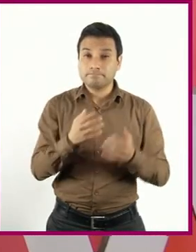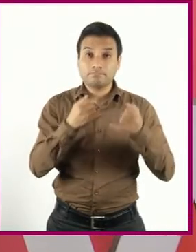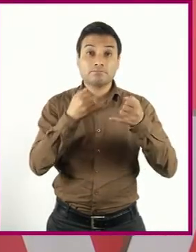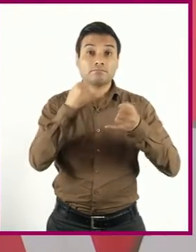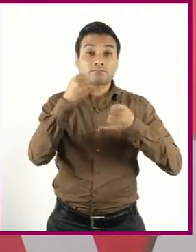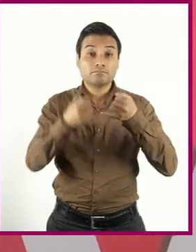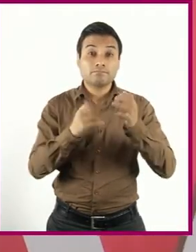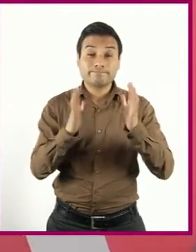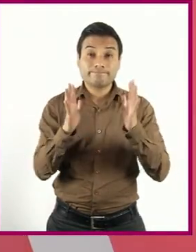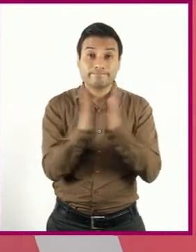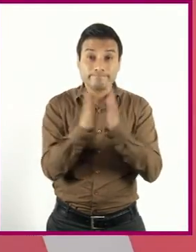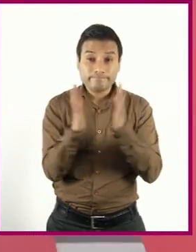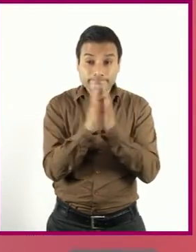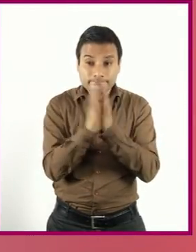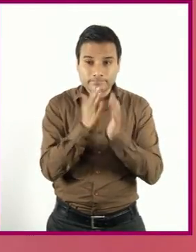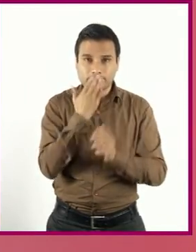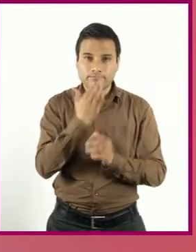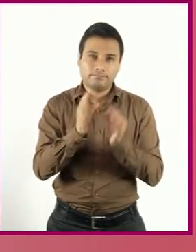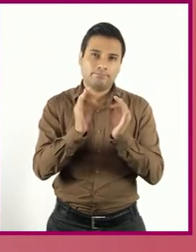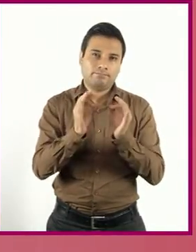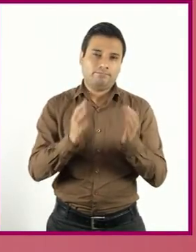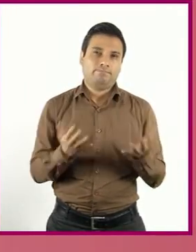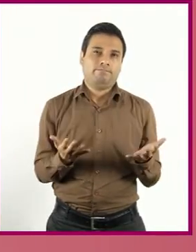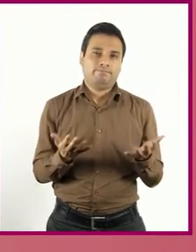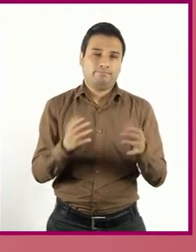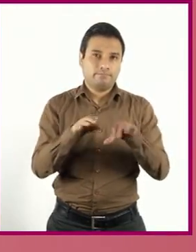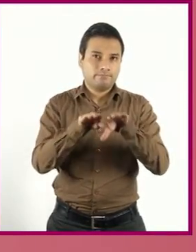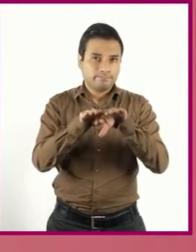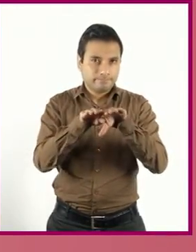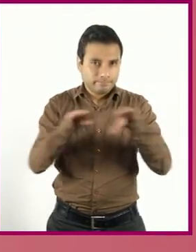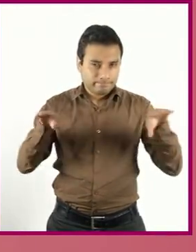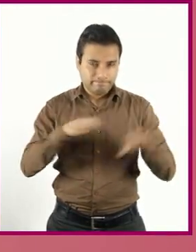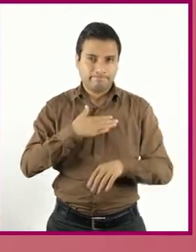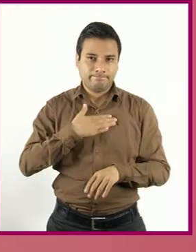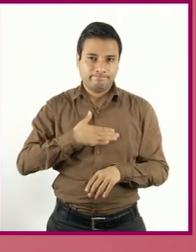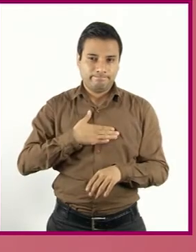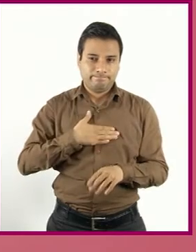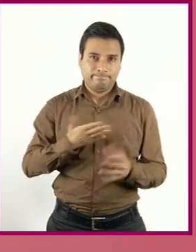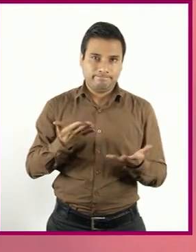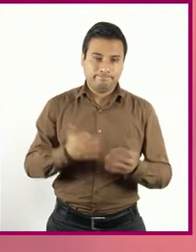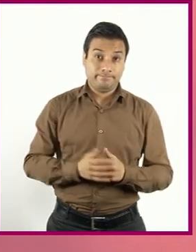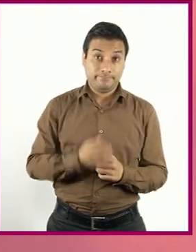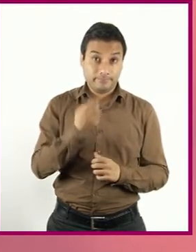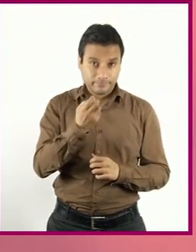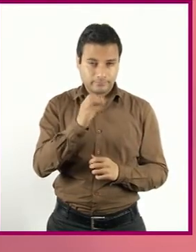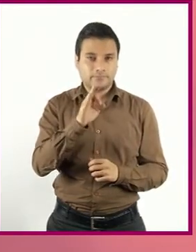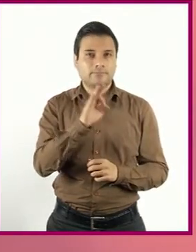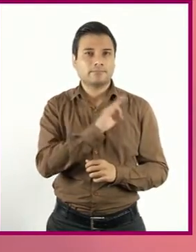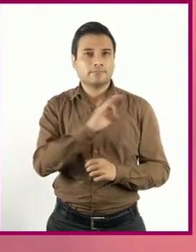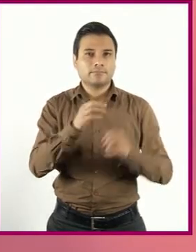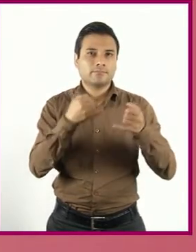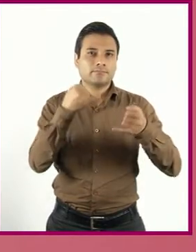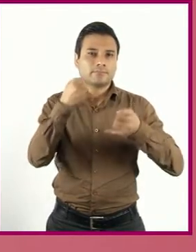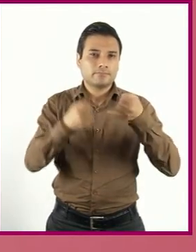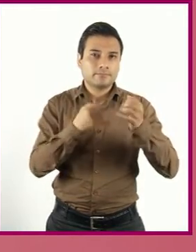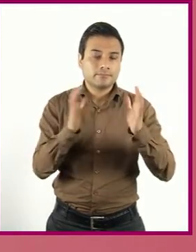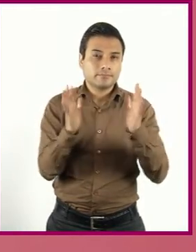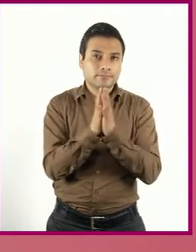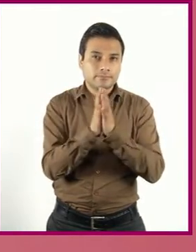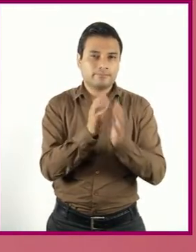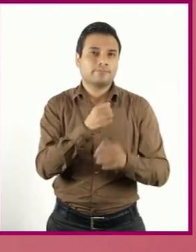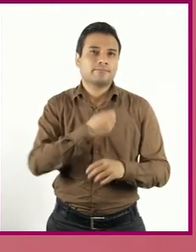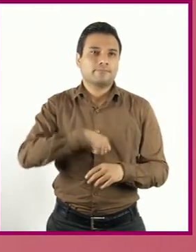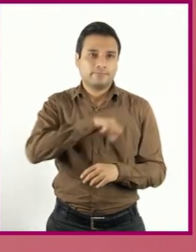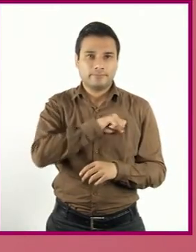desarrolle de una forma equitativa para todos los participantes y así lograr un juego de sana, pero sobre todo